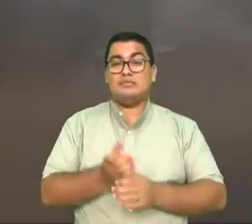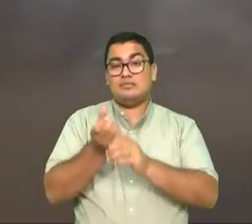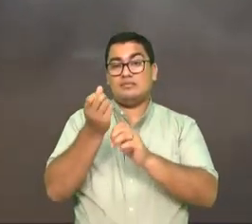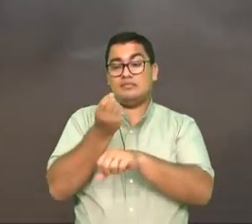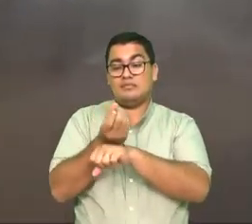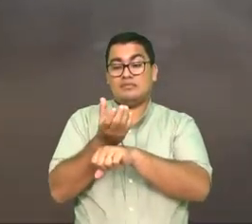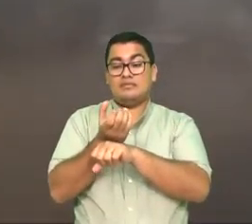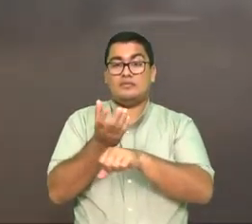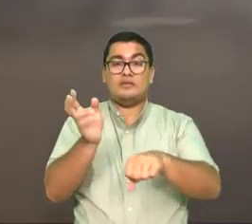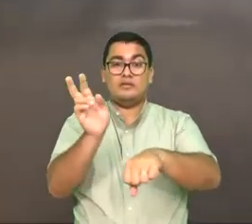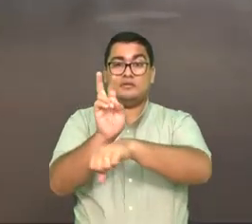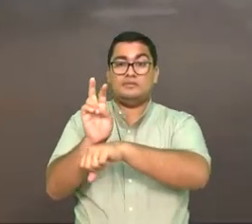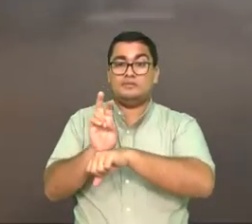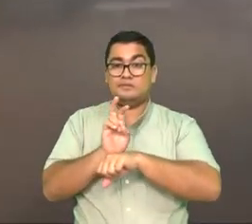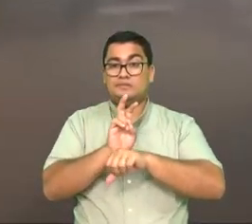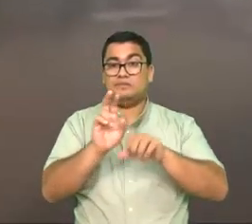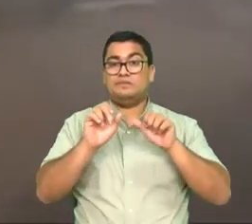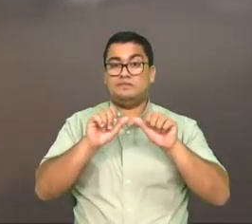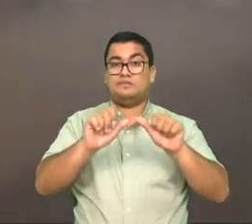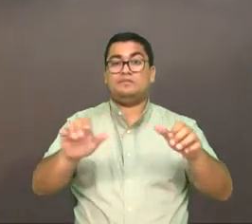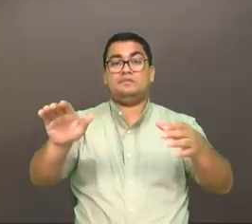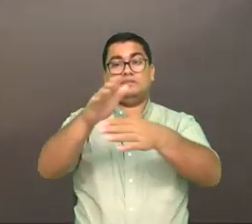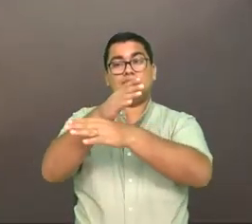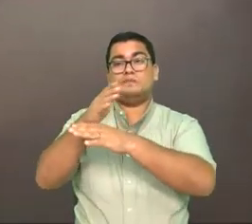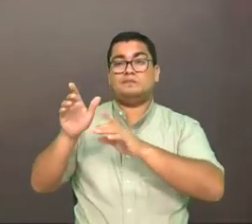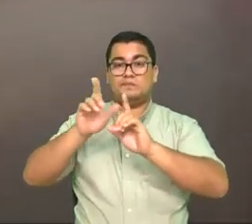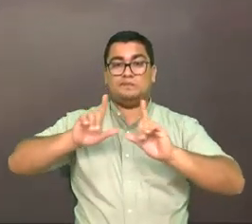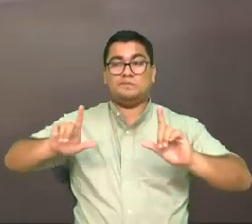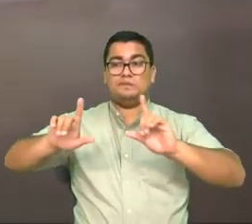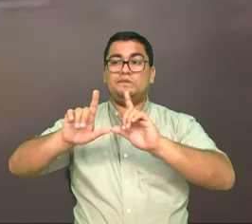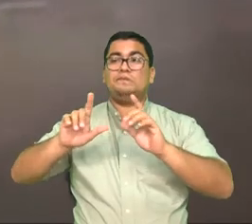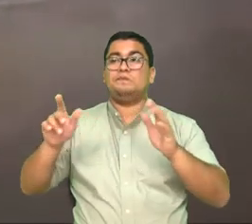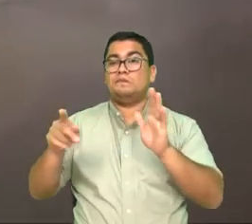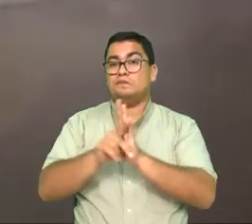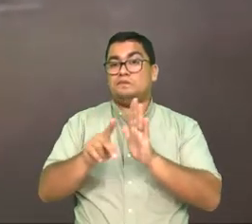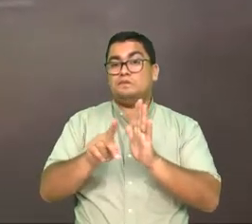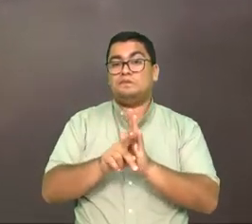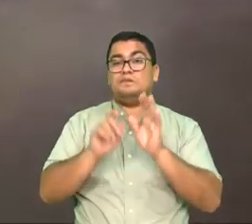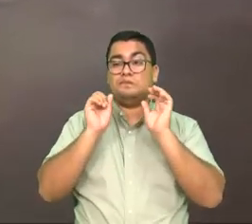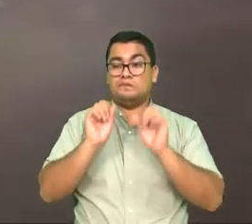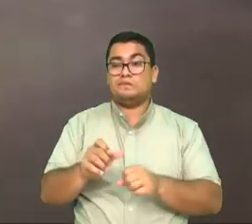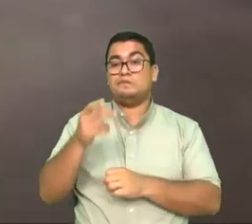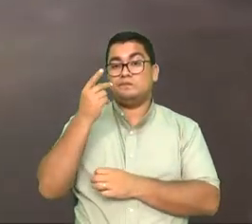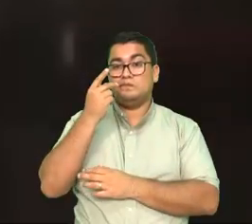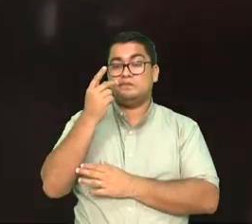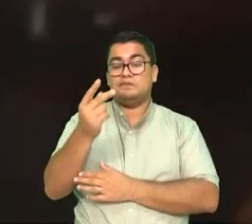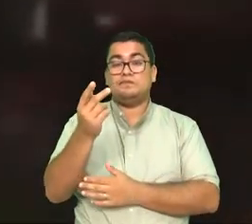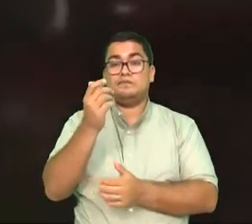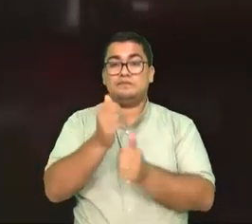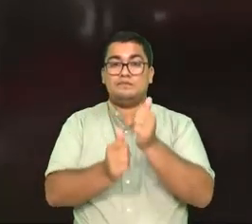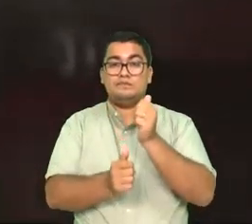mantienen un monitoreo constante en los puntos críticos, lo cual ha permitido identificar que este fenómeno